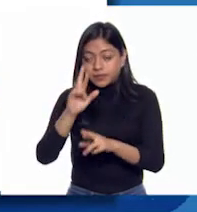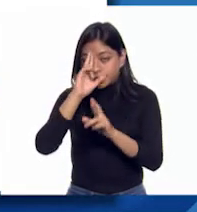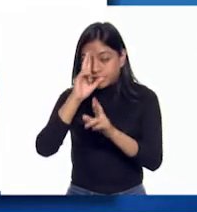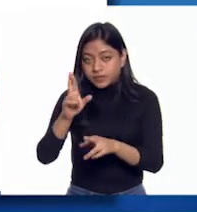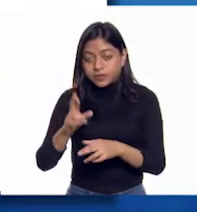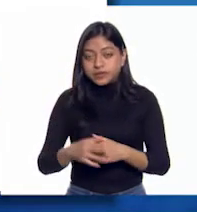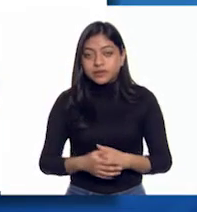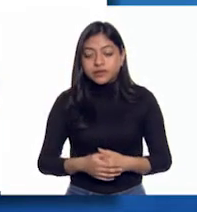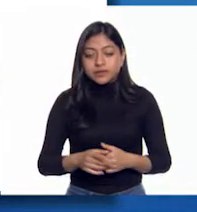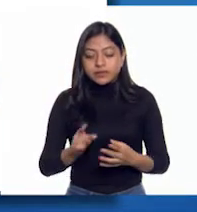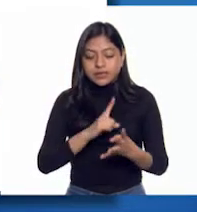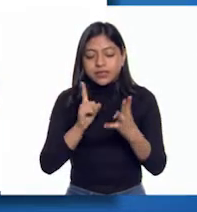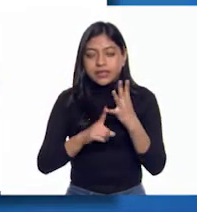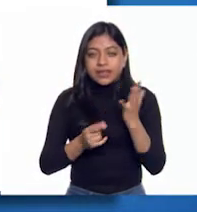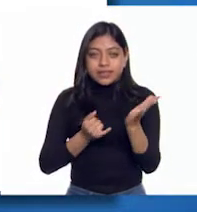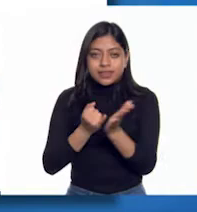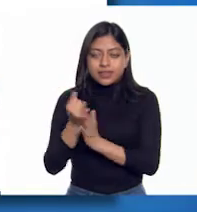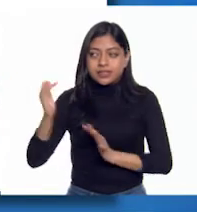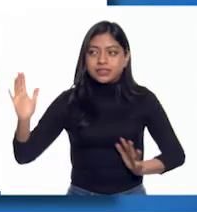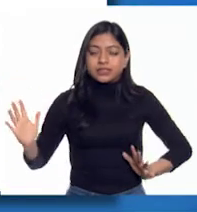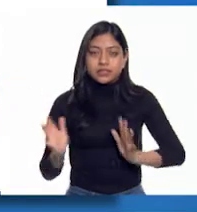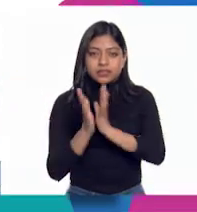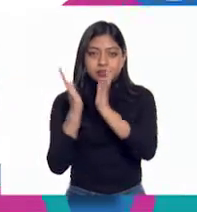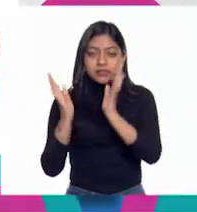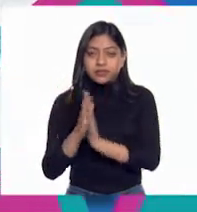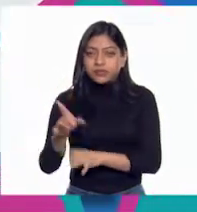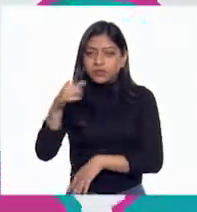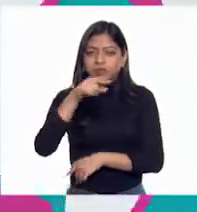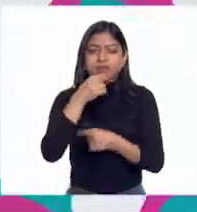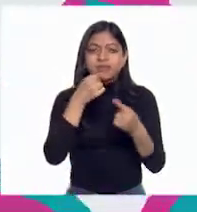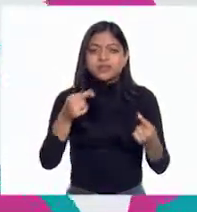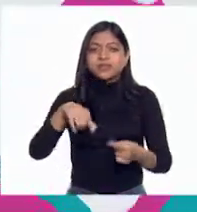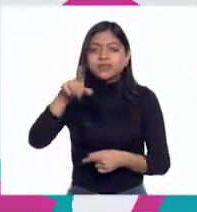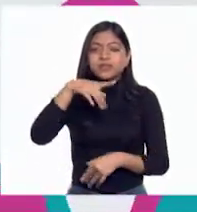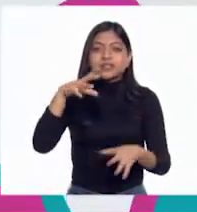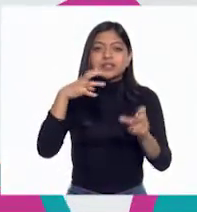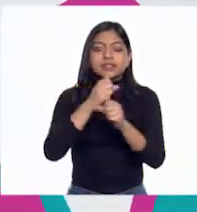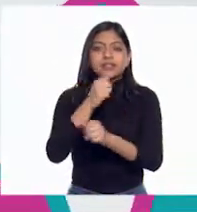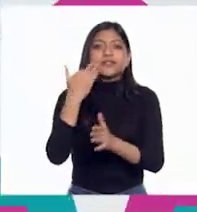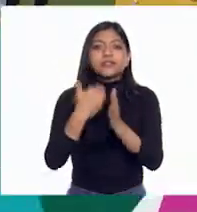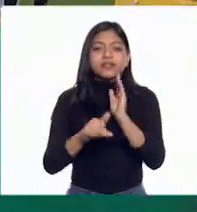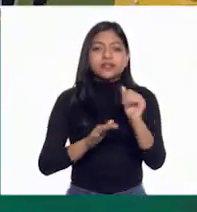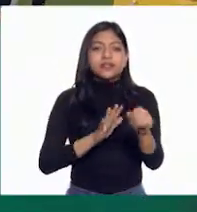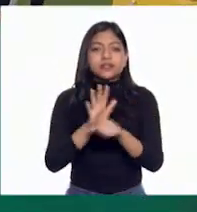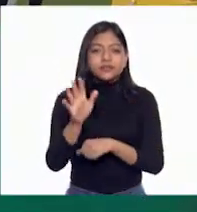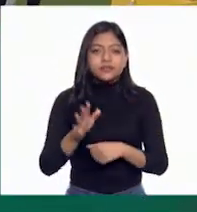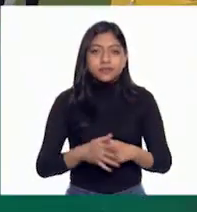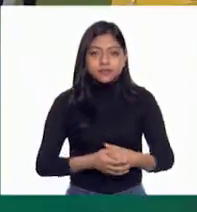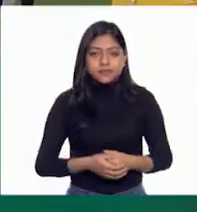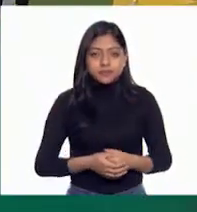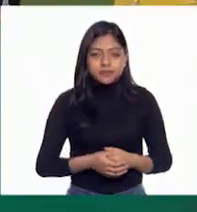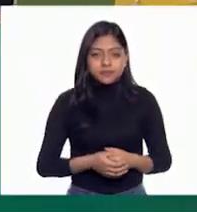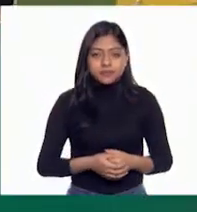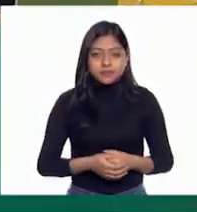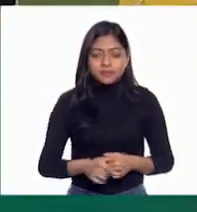respetamos decisiones colectivas. Niñas y niños, ayúdenos en casa. Ay, yo creo